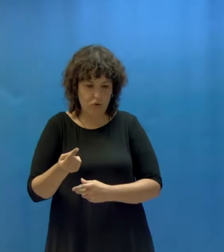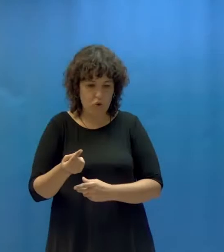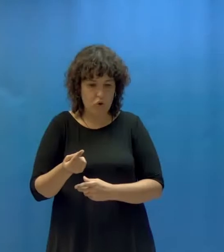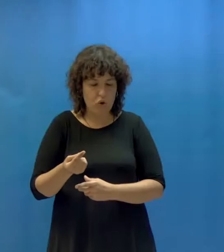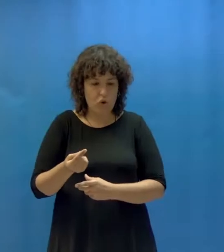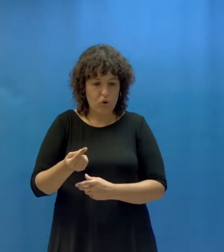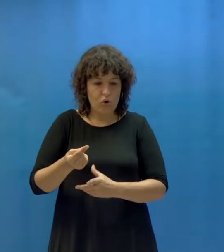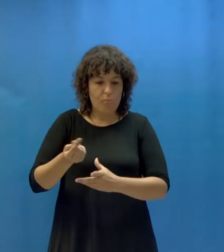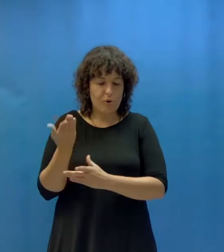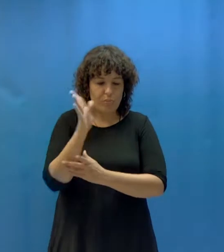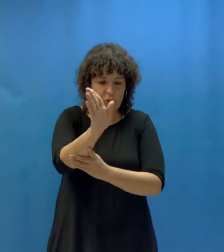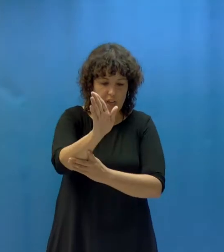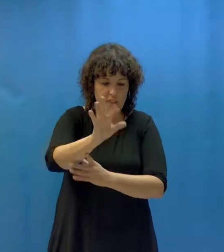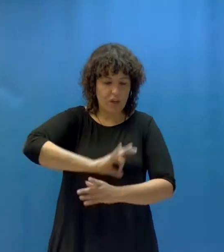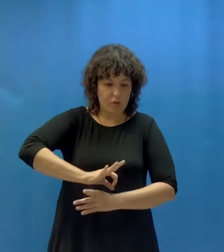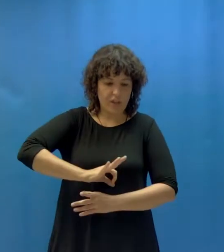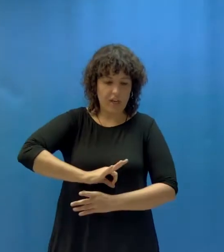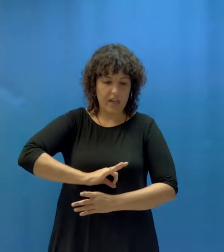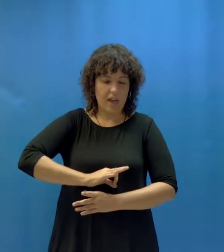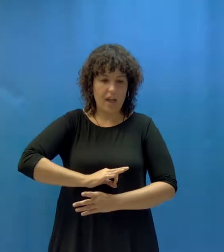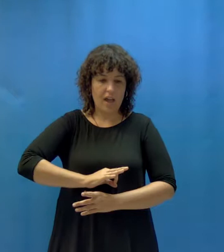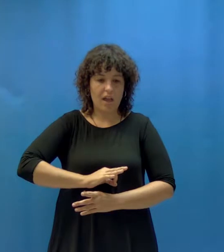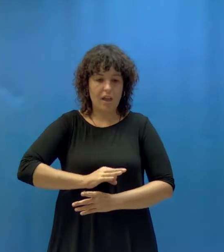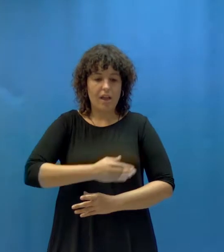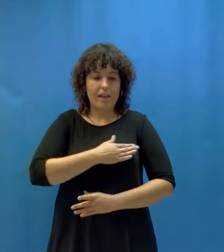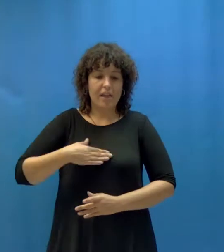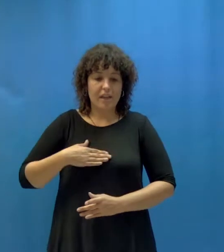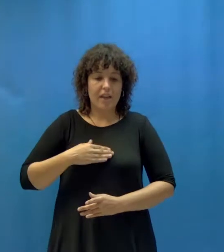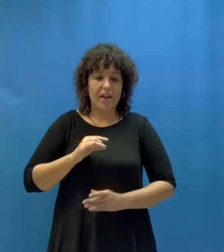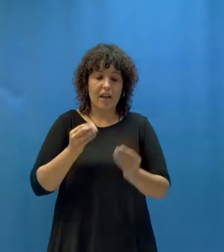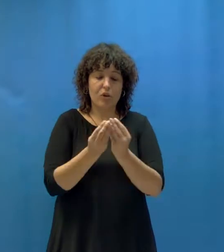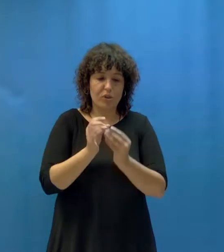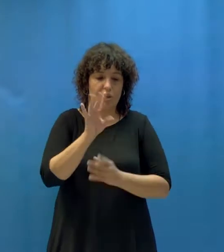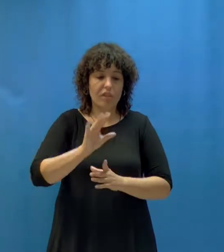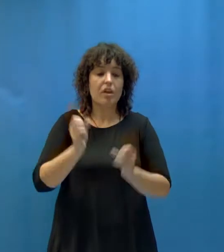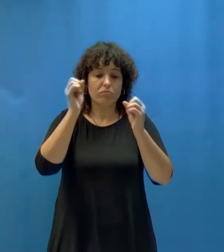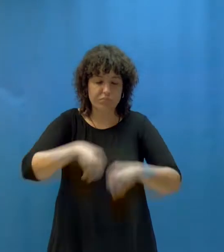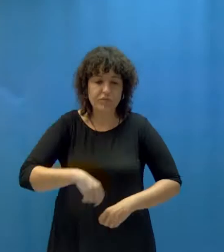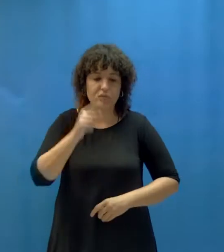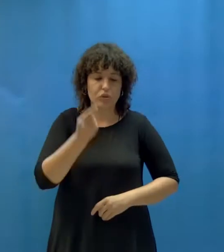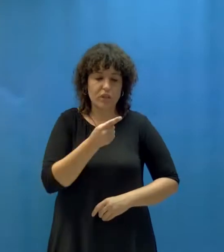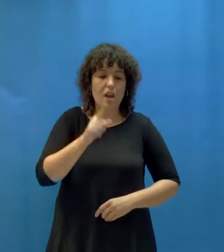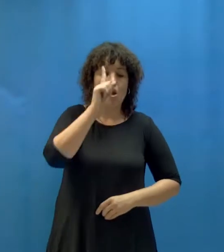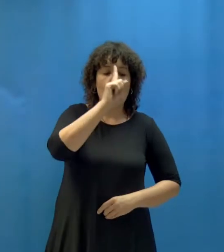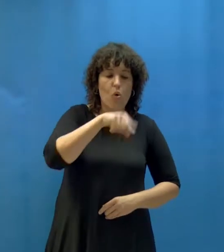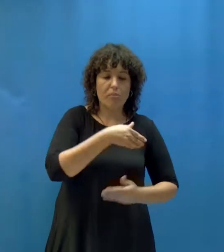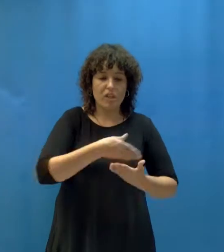se propone a propuesta de la concejalía aprobar esta relación número 15, que asciende a un total de